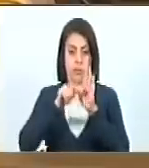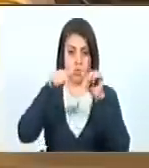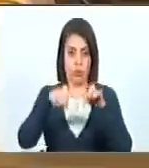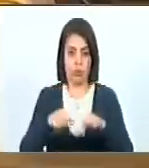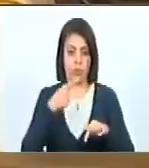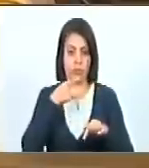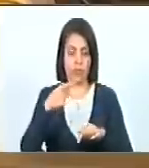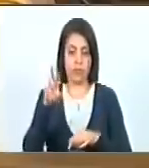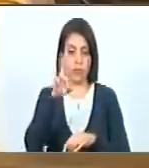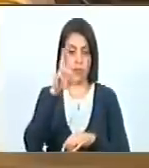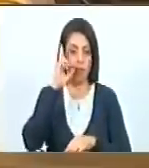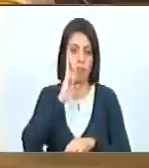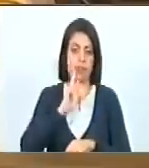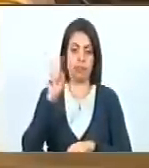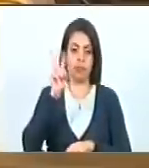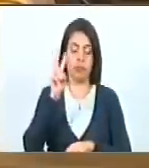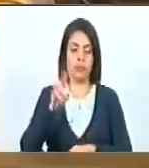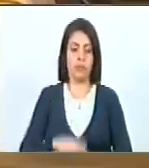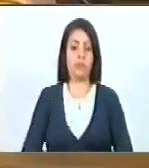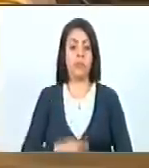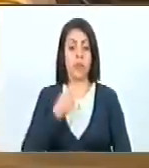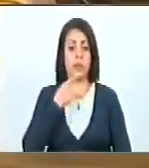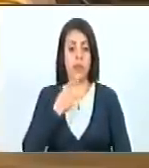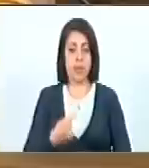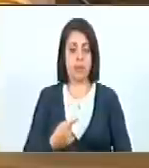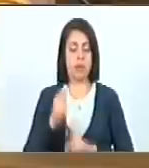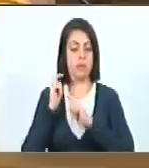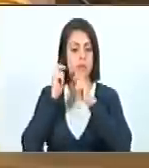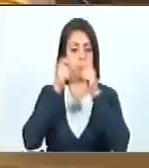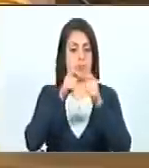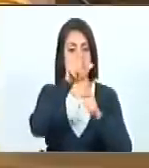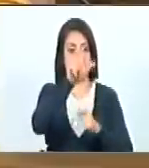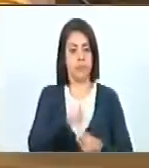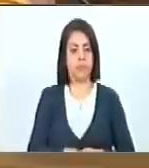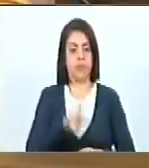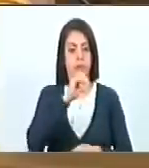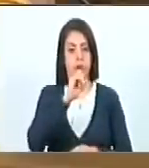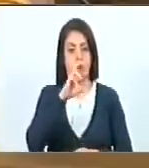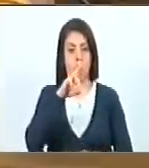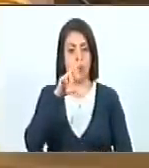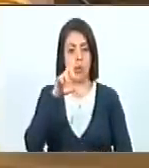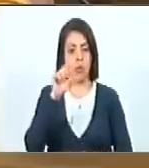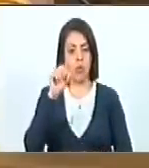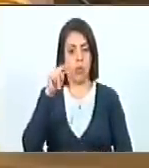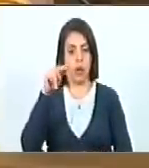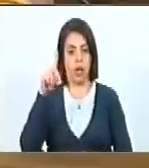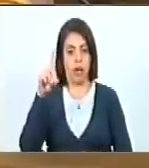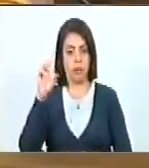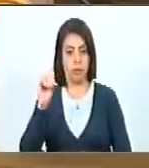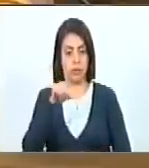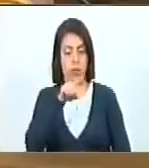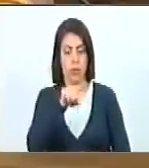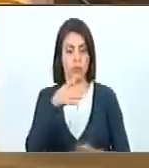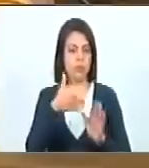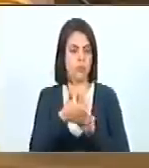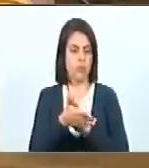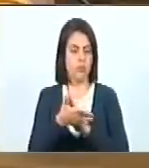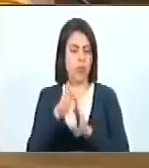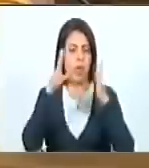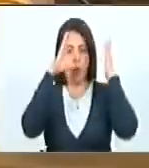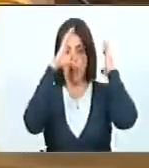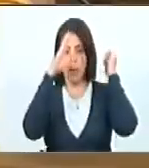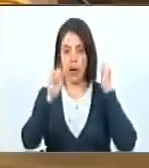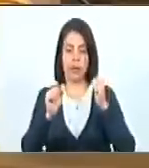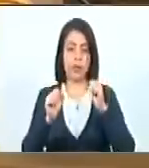República Bolivariana de Venezuela, propone la designación del ciudadano Orlando Miguel Maneiro Gaspar como